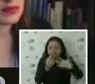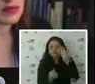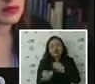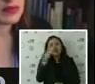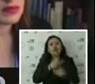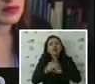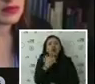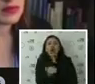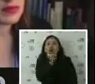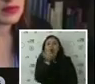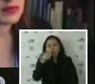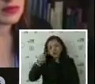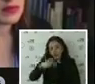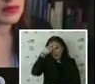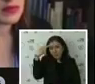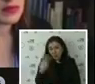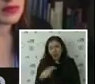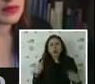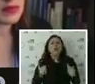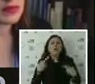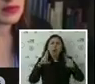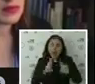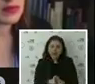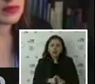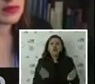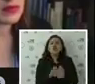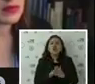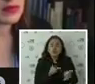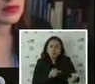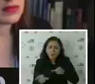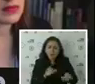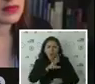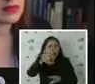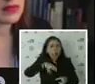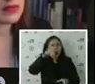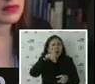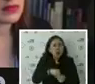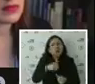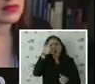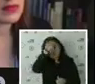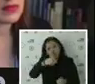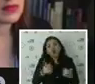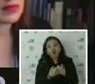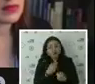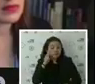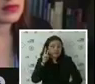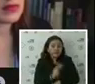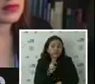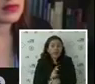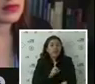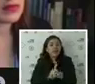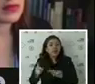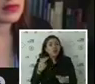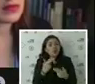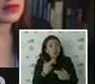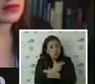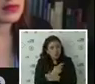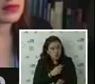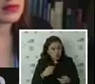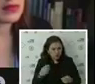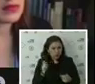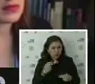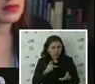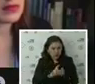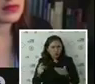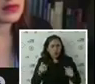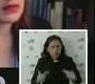todos los estudiantes mexicanos, docentes, un plan integral educativo basado en los derechos humanos, la convivencia humana, el